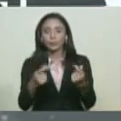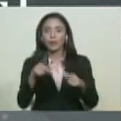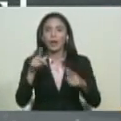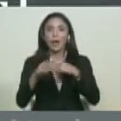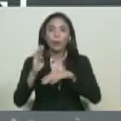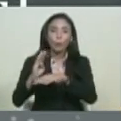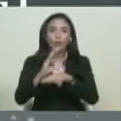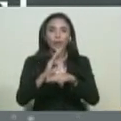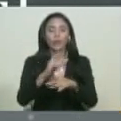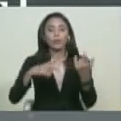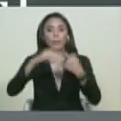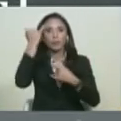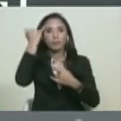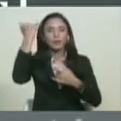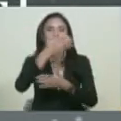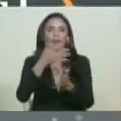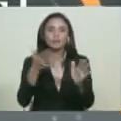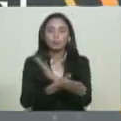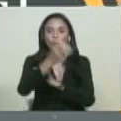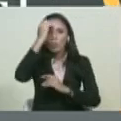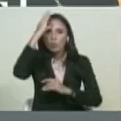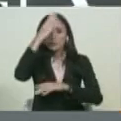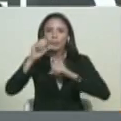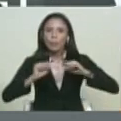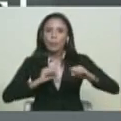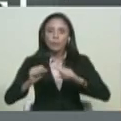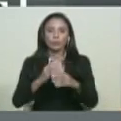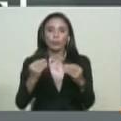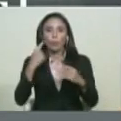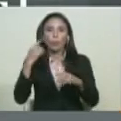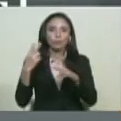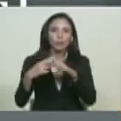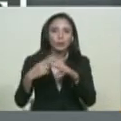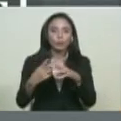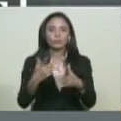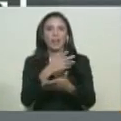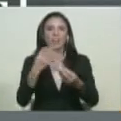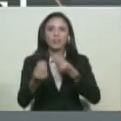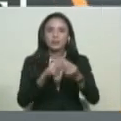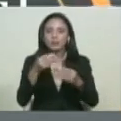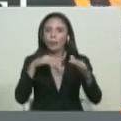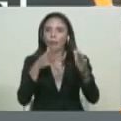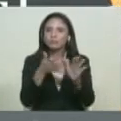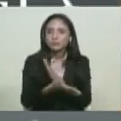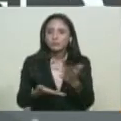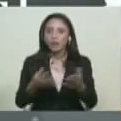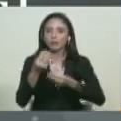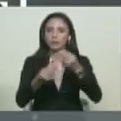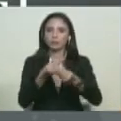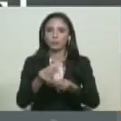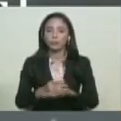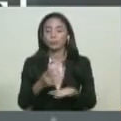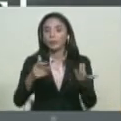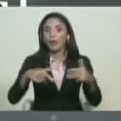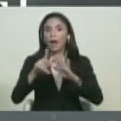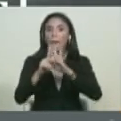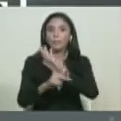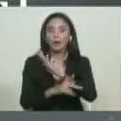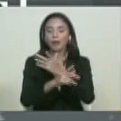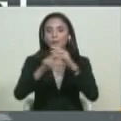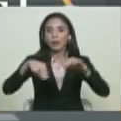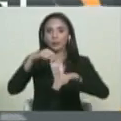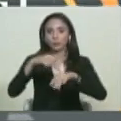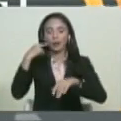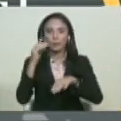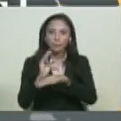prevención y cultura sísmica. Nosotros hemos establecido desde el 1 de enero de este año un plan nacional de prevención